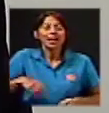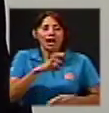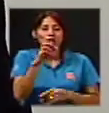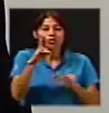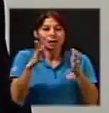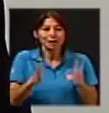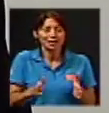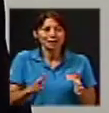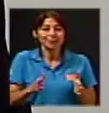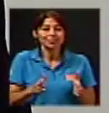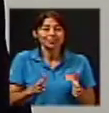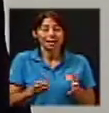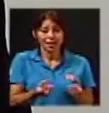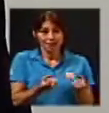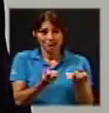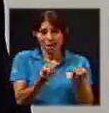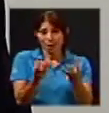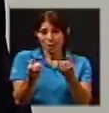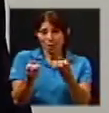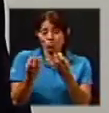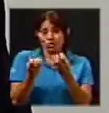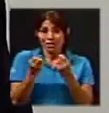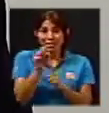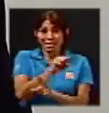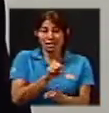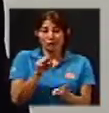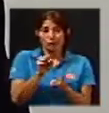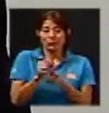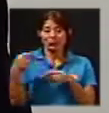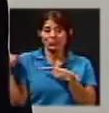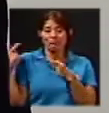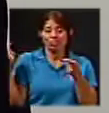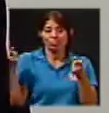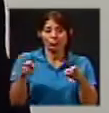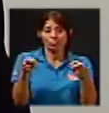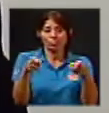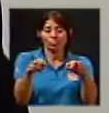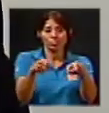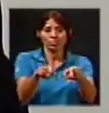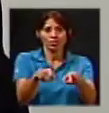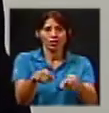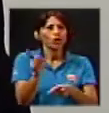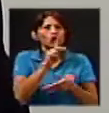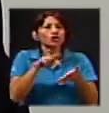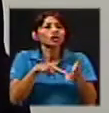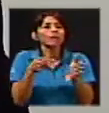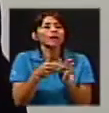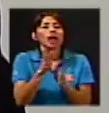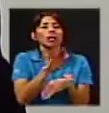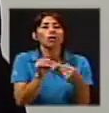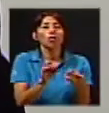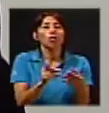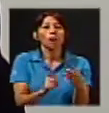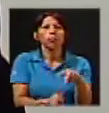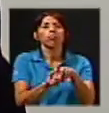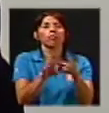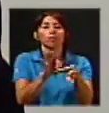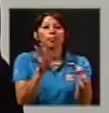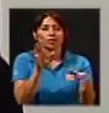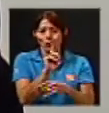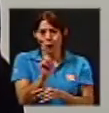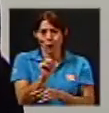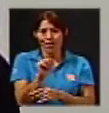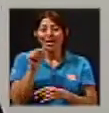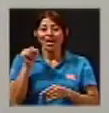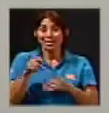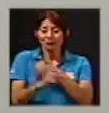de las carlancas que hemos ido creando, porque no es que nos vinieron del cielo, sino que este